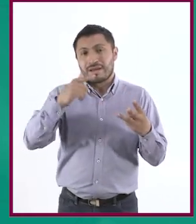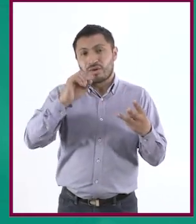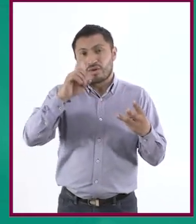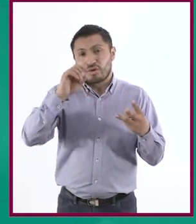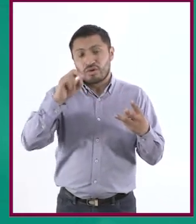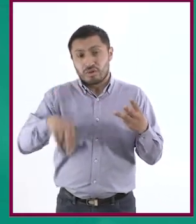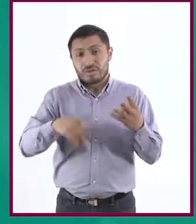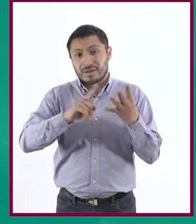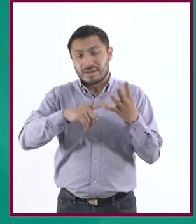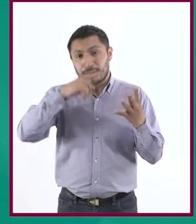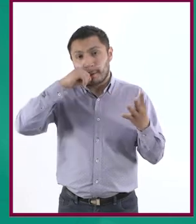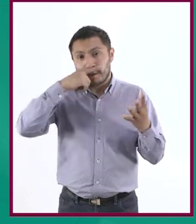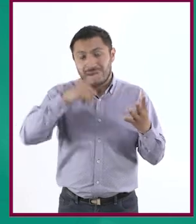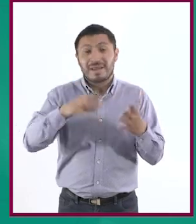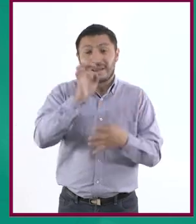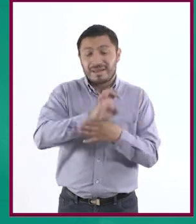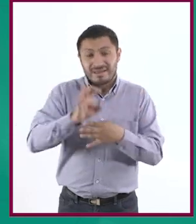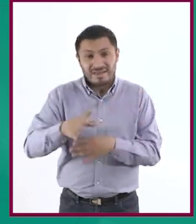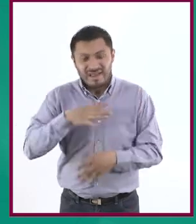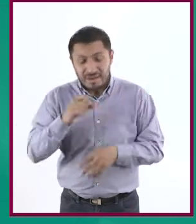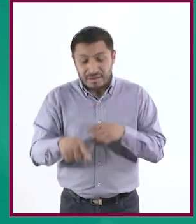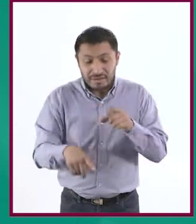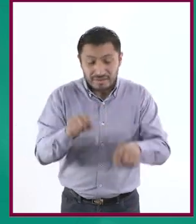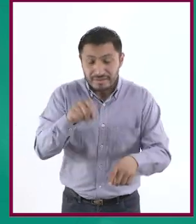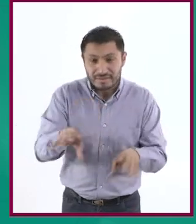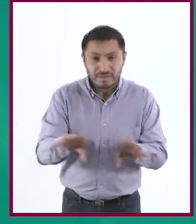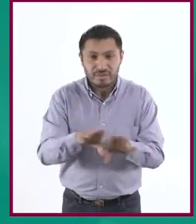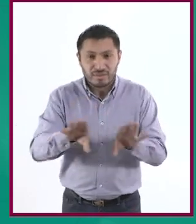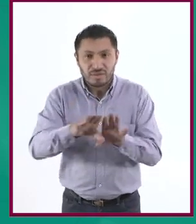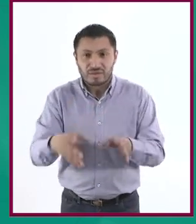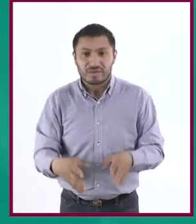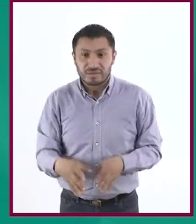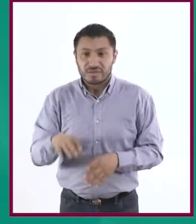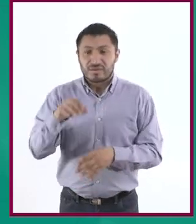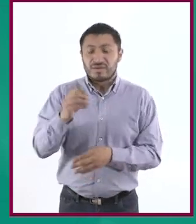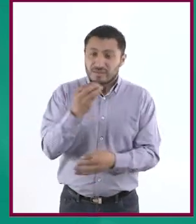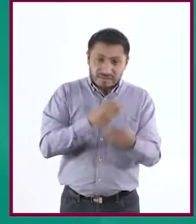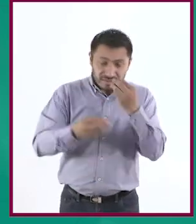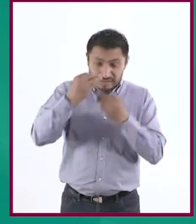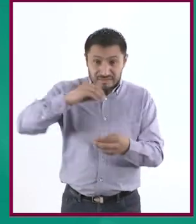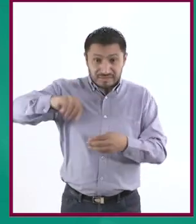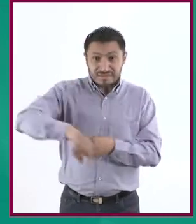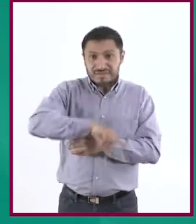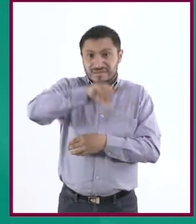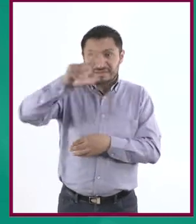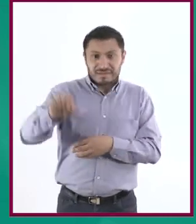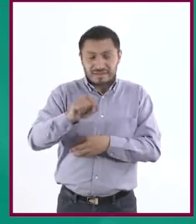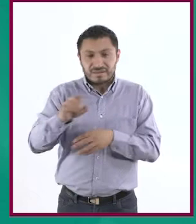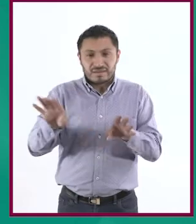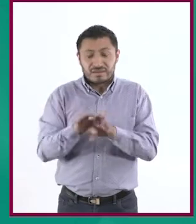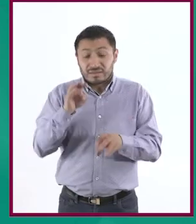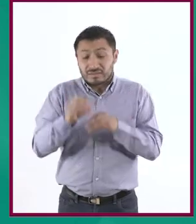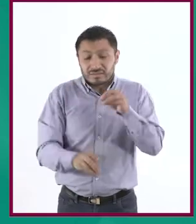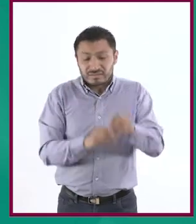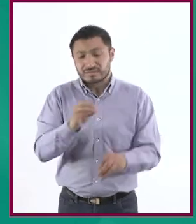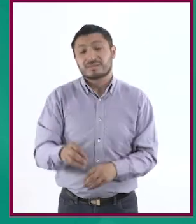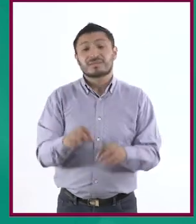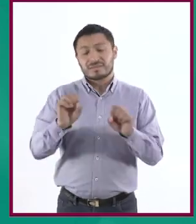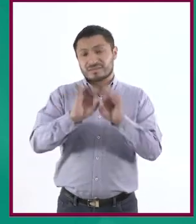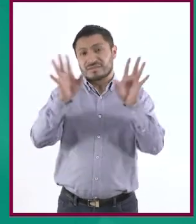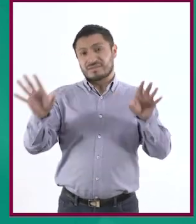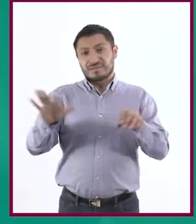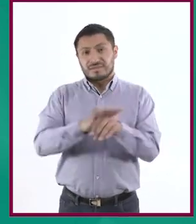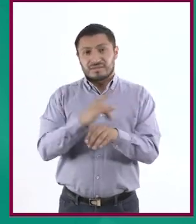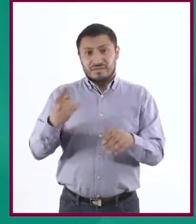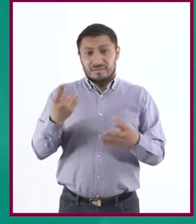y canola. Entonces son cultivos que se integran a alimentos posteriormente a su procesamiento. Lo aclaro